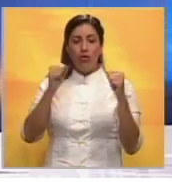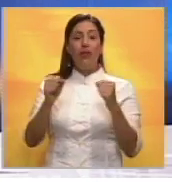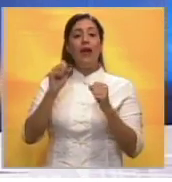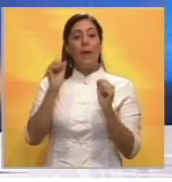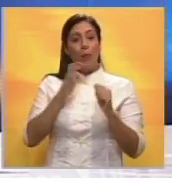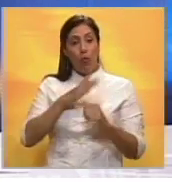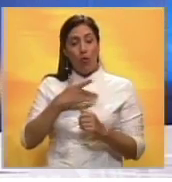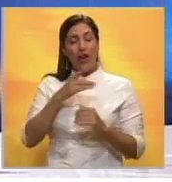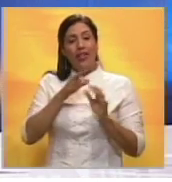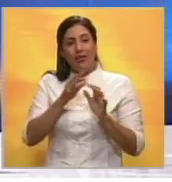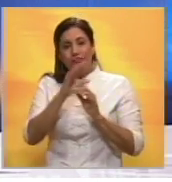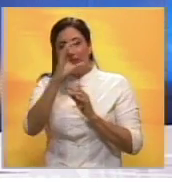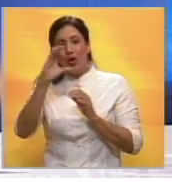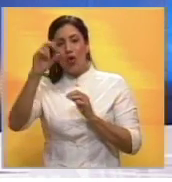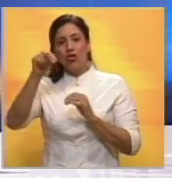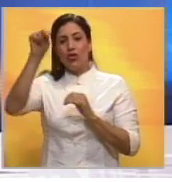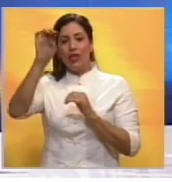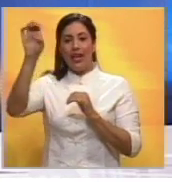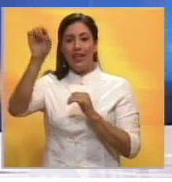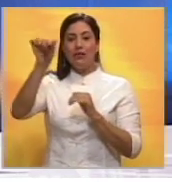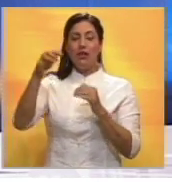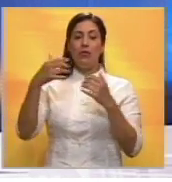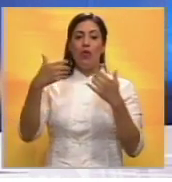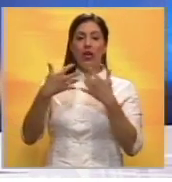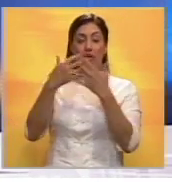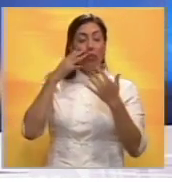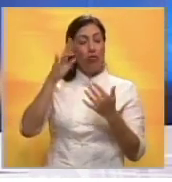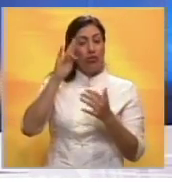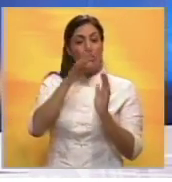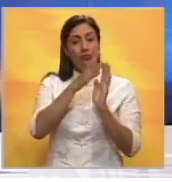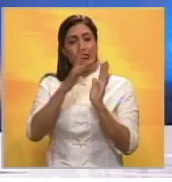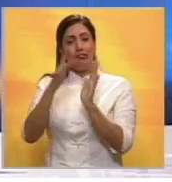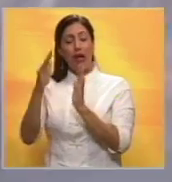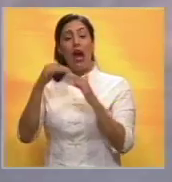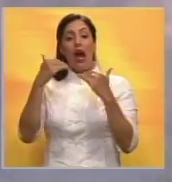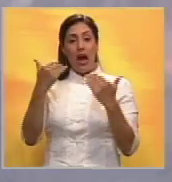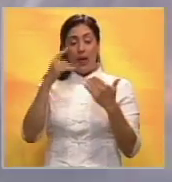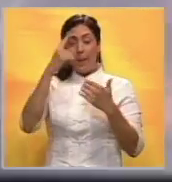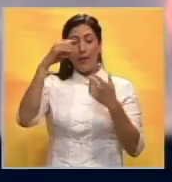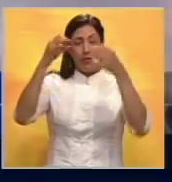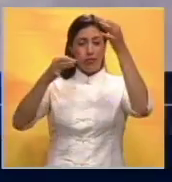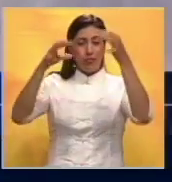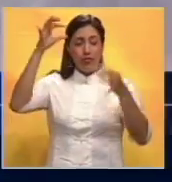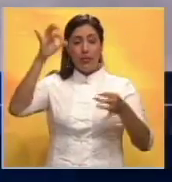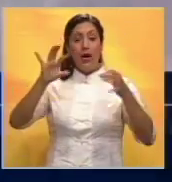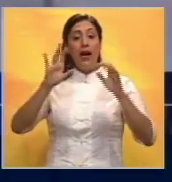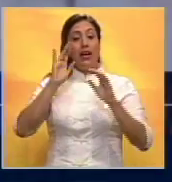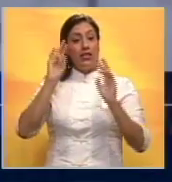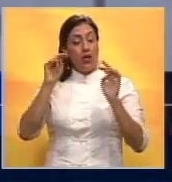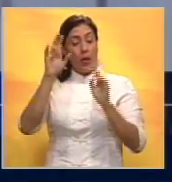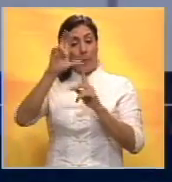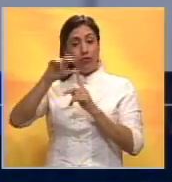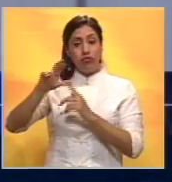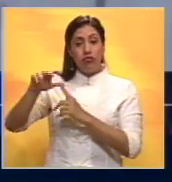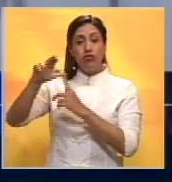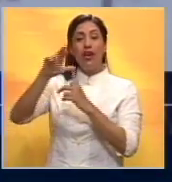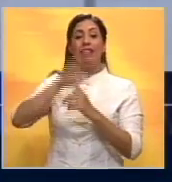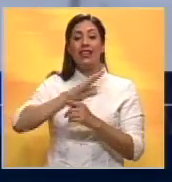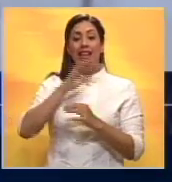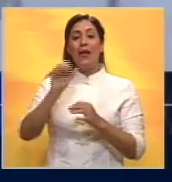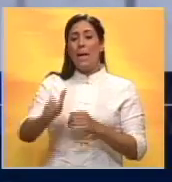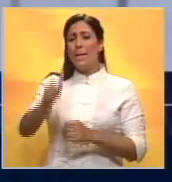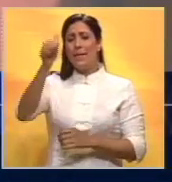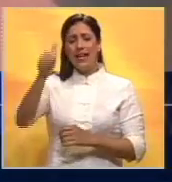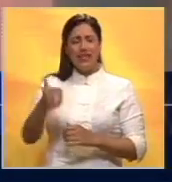también podría azotar la costa noroeste de Estados Unidos Esta es la primera tormenta de nieve del año que según meteorólogos podría tratarse del